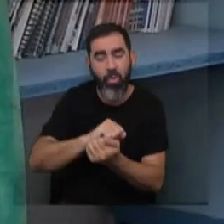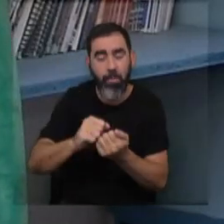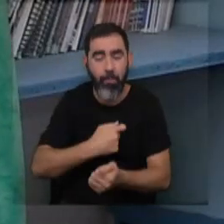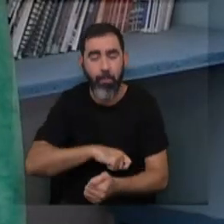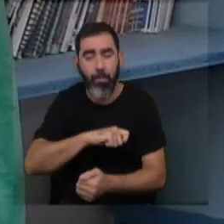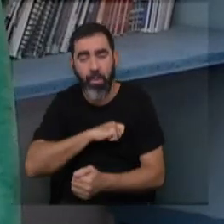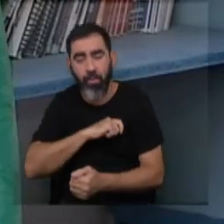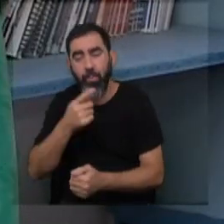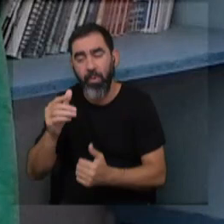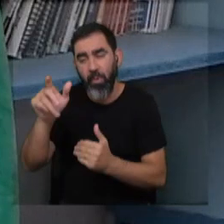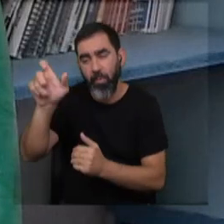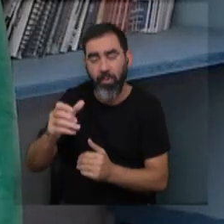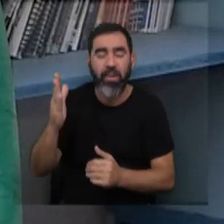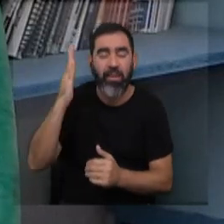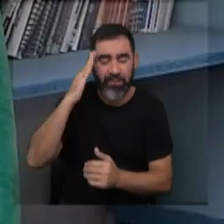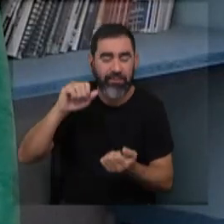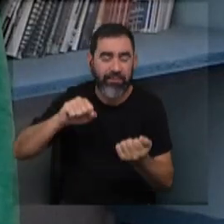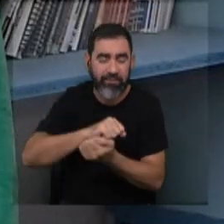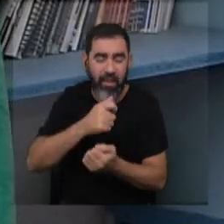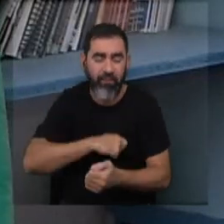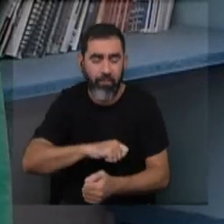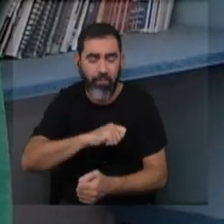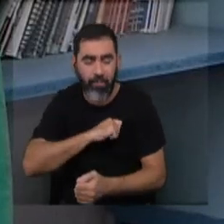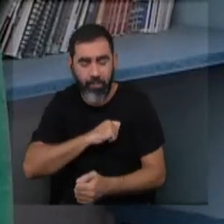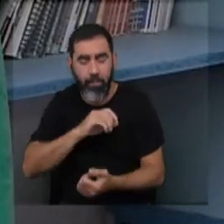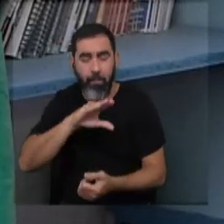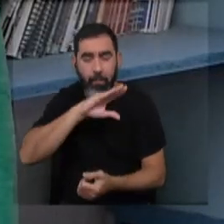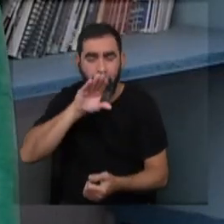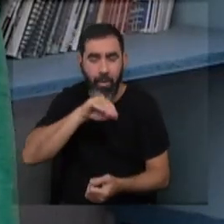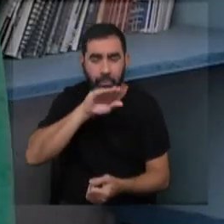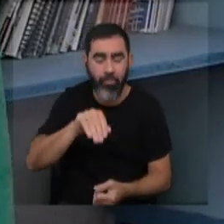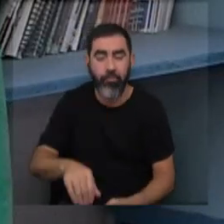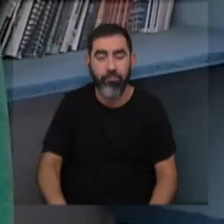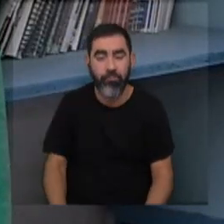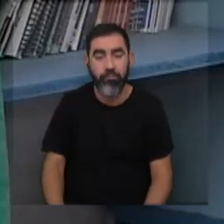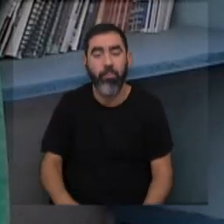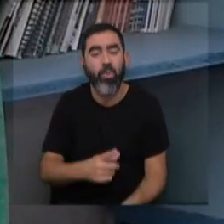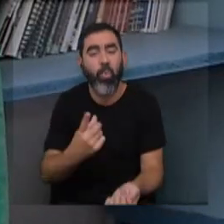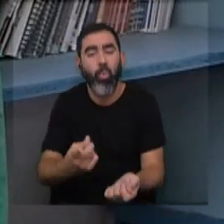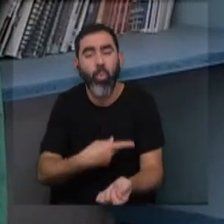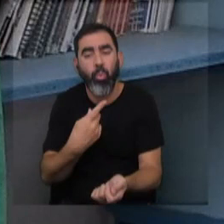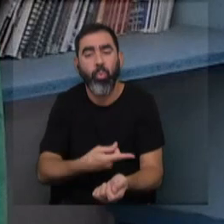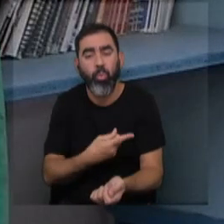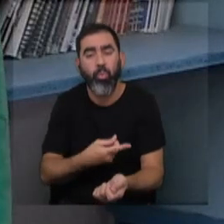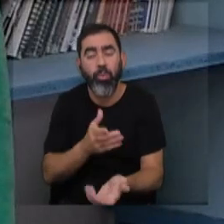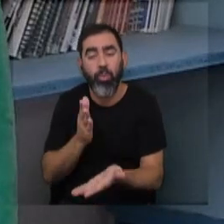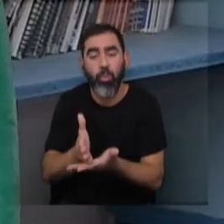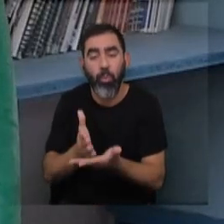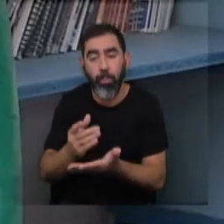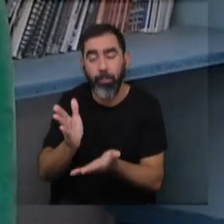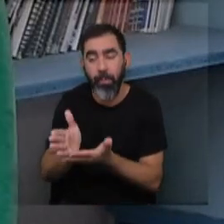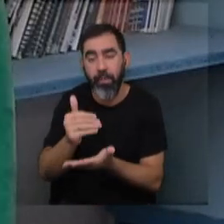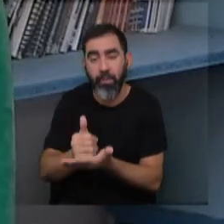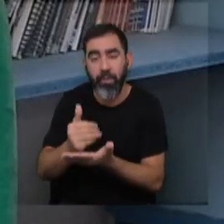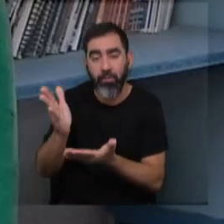teníamos a alguien cerca que sí hablaba muy fluidamente el español. Están muy acostumbrados a recibir cooperación extranjera, entonces